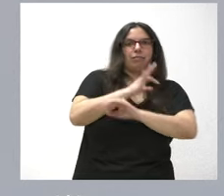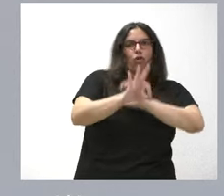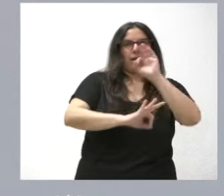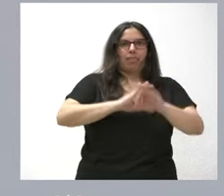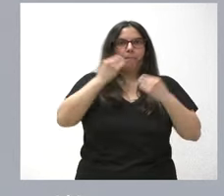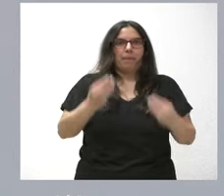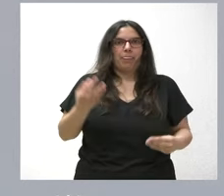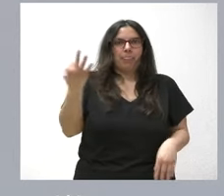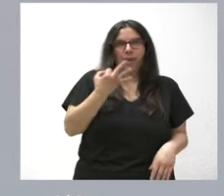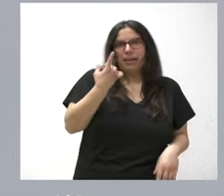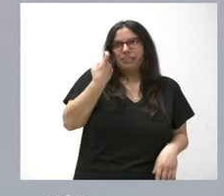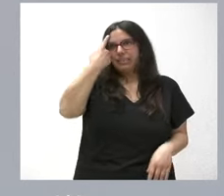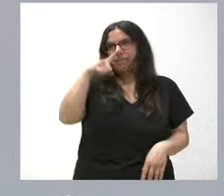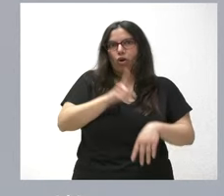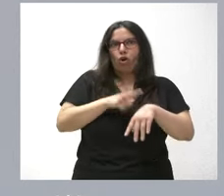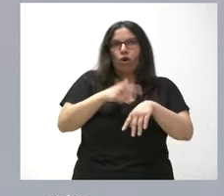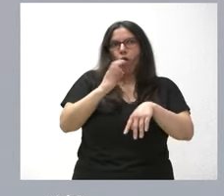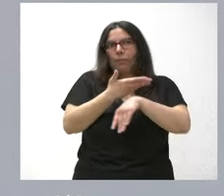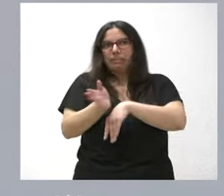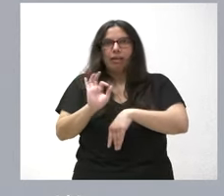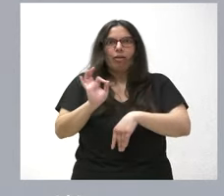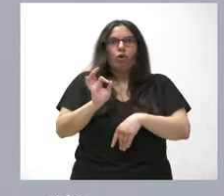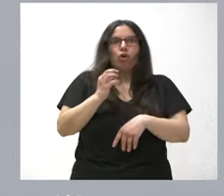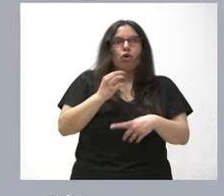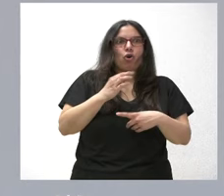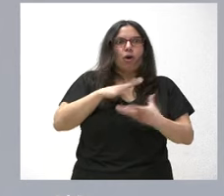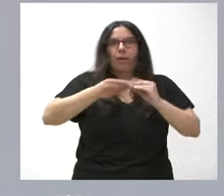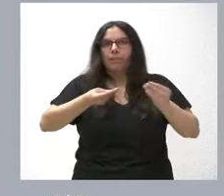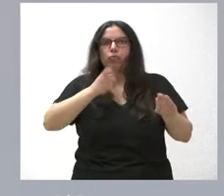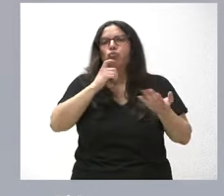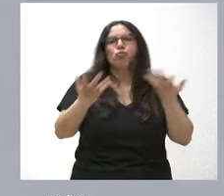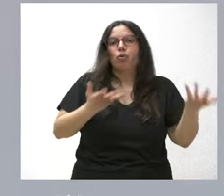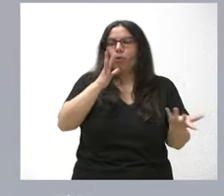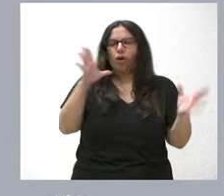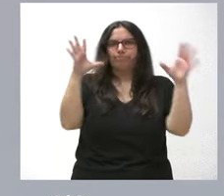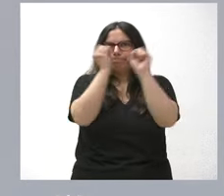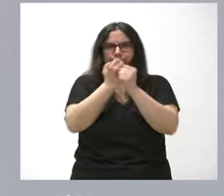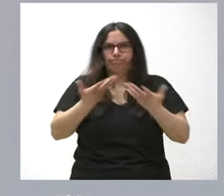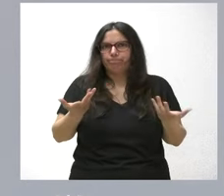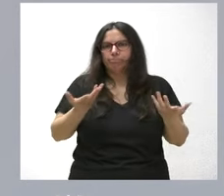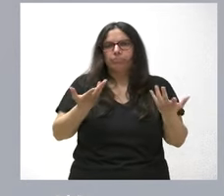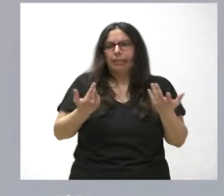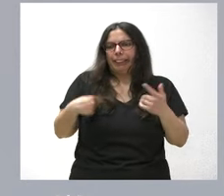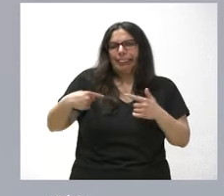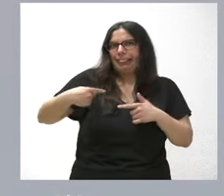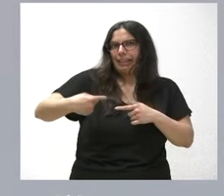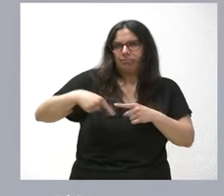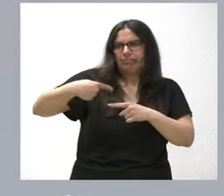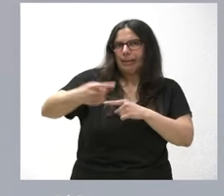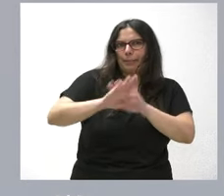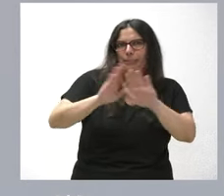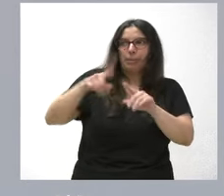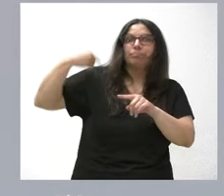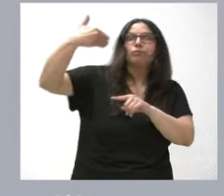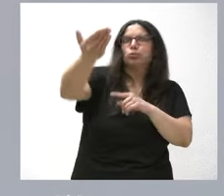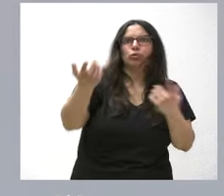horarios, tienen que saber los periodos, y esto a día de hoy no está muy claro. Está solo claro para los próximos días y, de hecho, está afectando